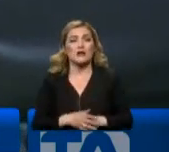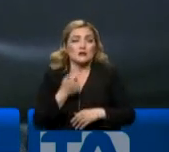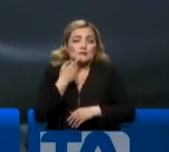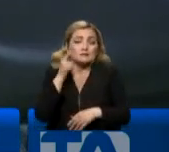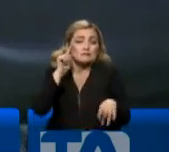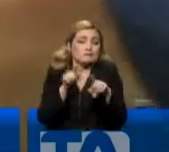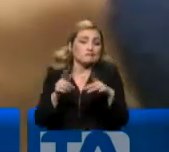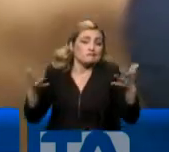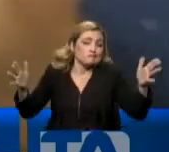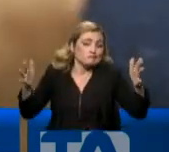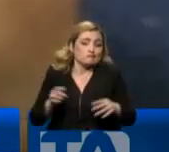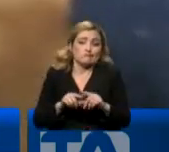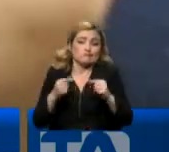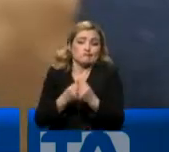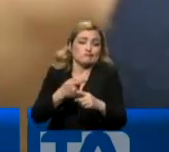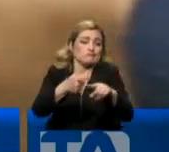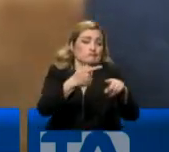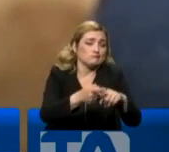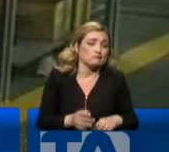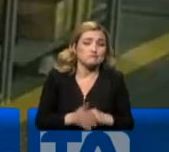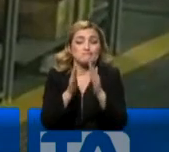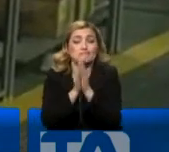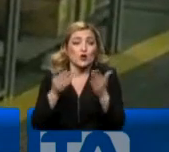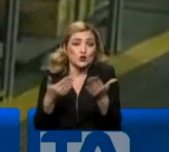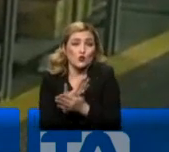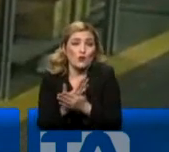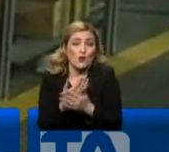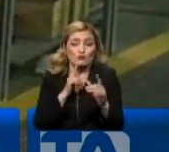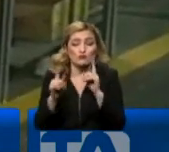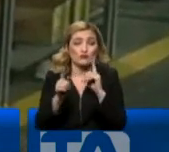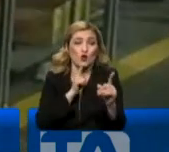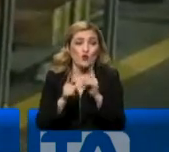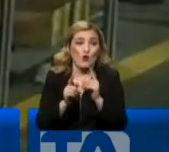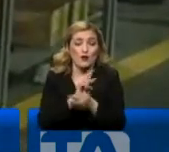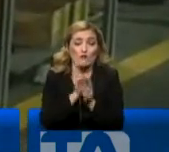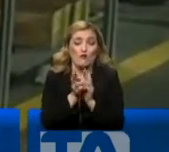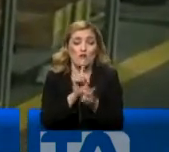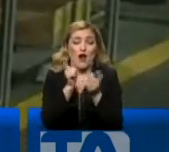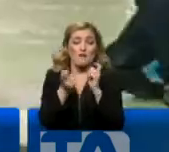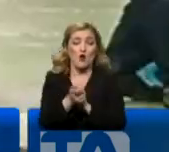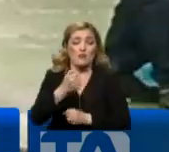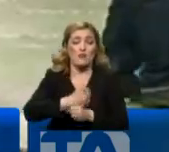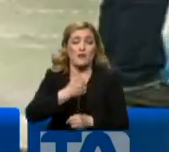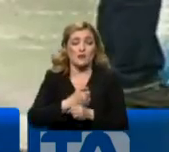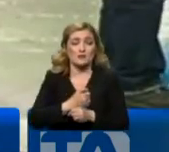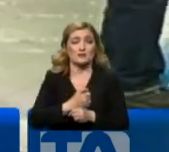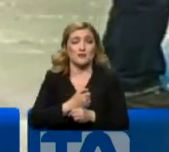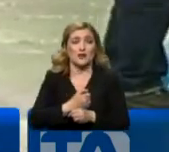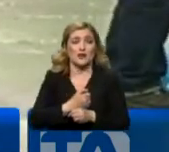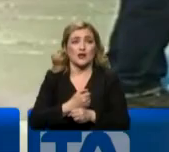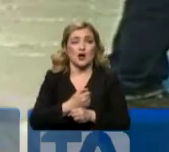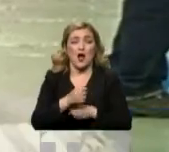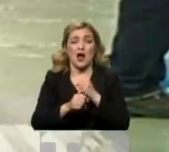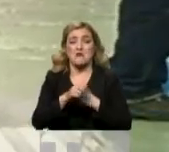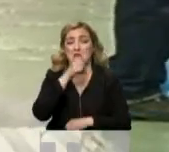hay acuerdos con todos los sectores. Por eso piden nuevos acercamientos para reformar este código de trabajo que tiene casi